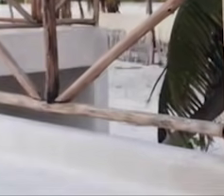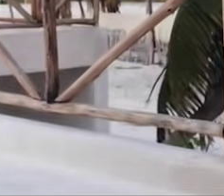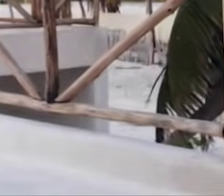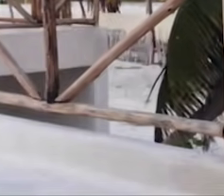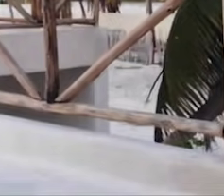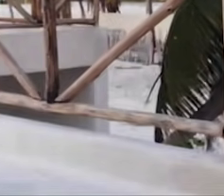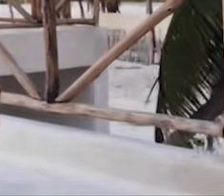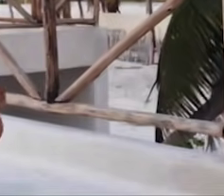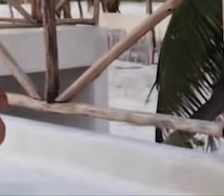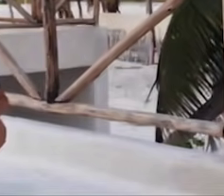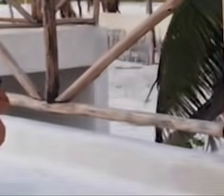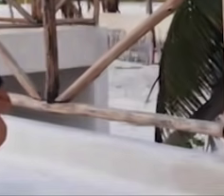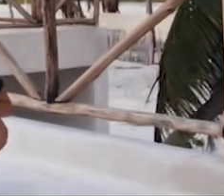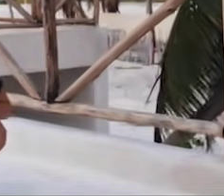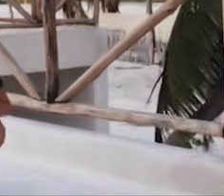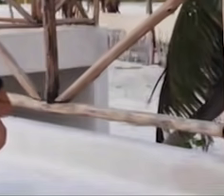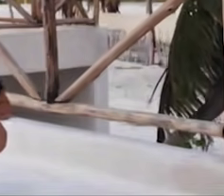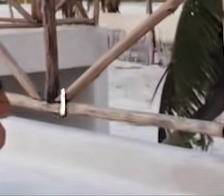El otro lado.